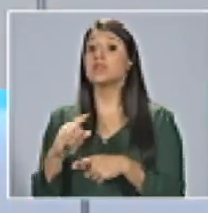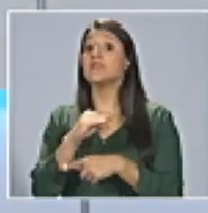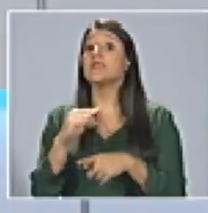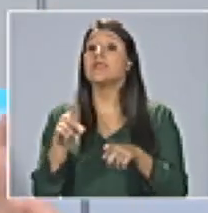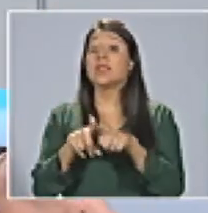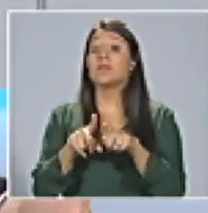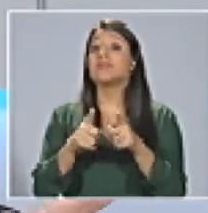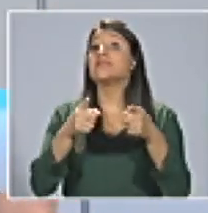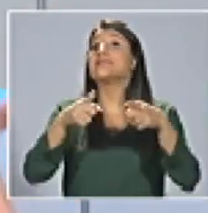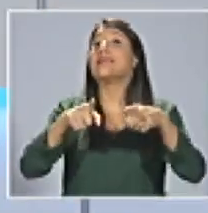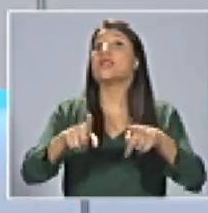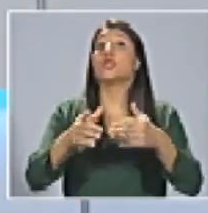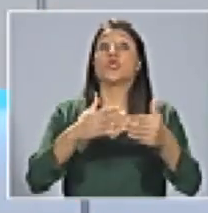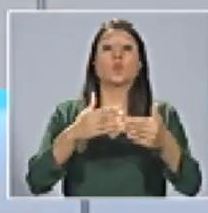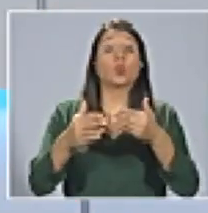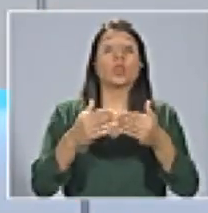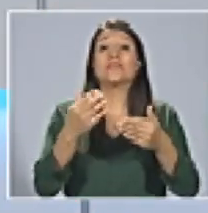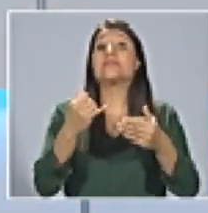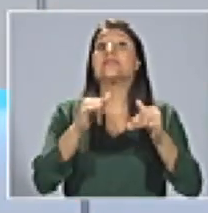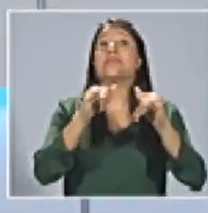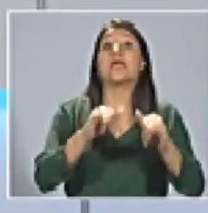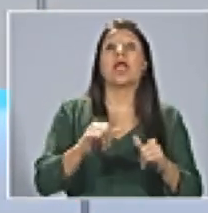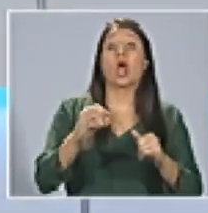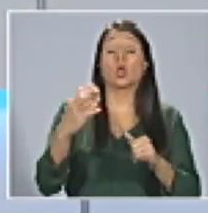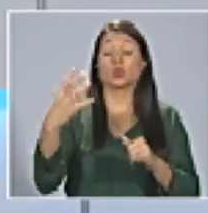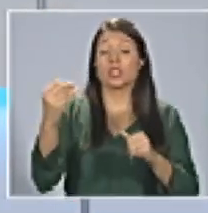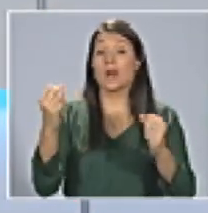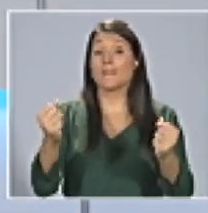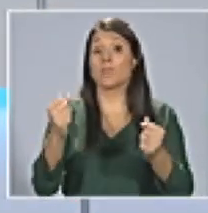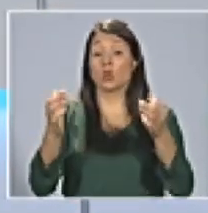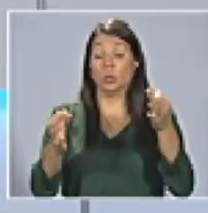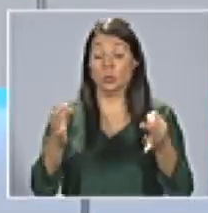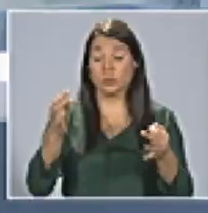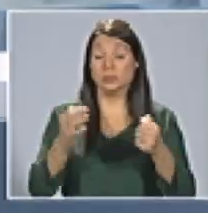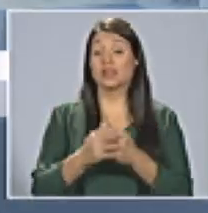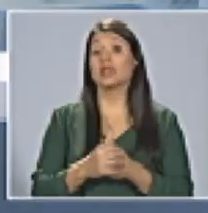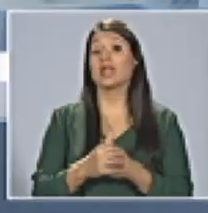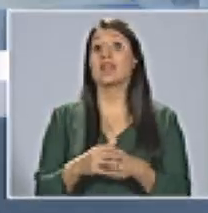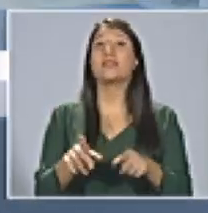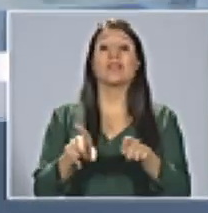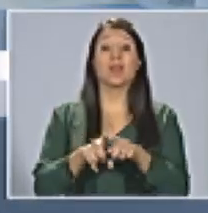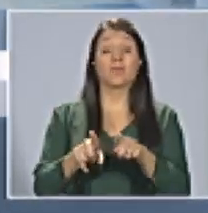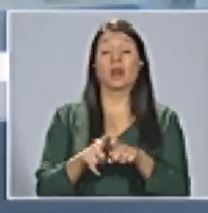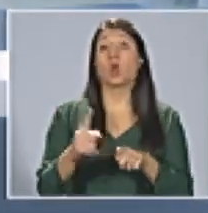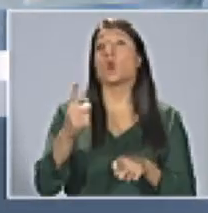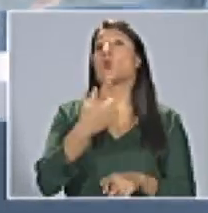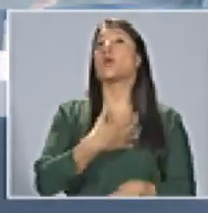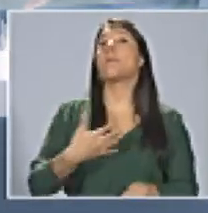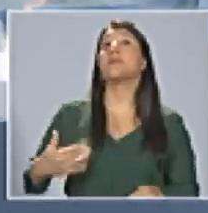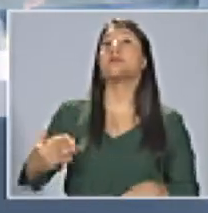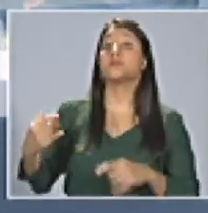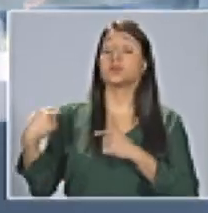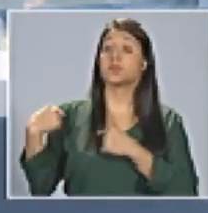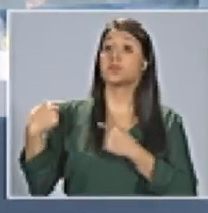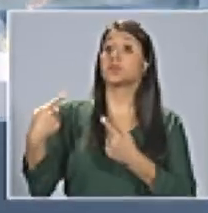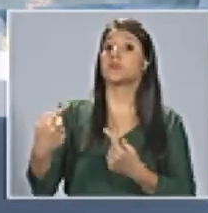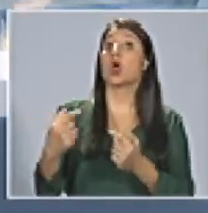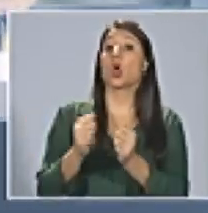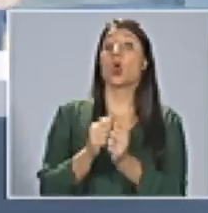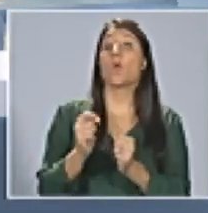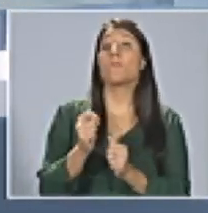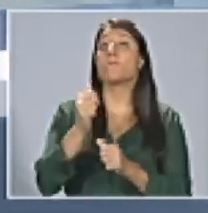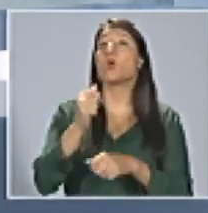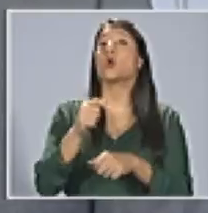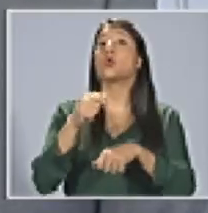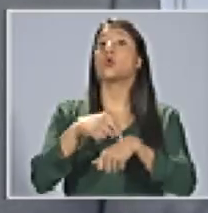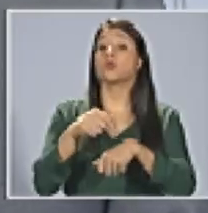dio independientemente de que se hubiera quedado o salido del Poder Judicial. Claro, y además una presidencia que venía con muy pocos meses, ¿verdad?,